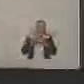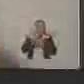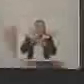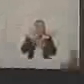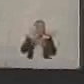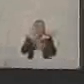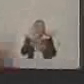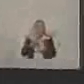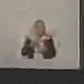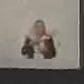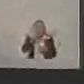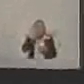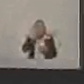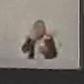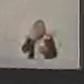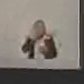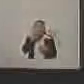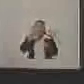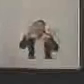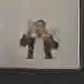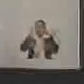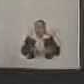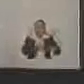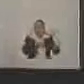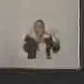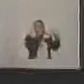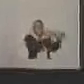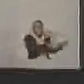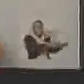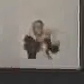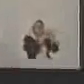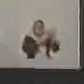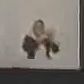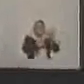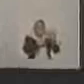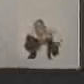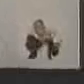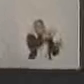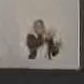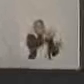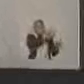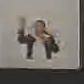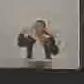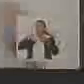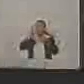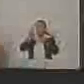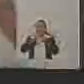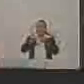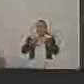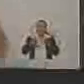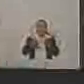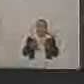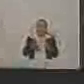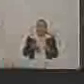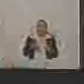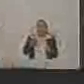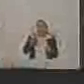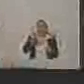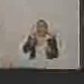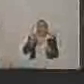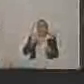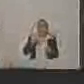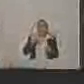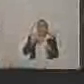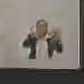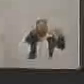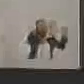la hora de la comida los recogía, los pasaba, los dejaba al deportivo, me regresaba a trabajar. A veces ya estaban cerrando el deportivo